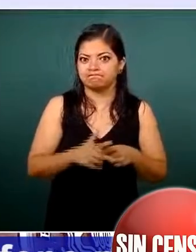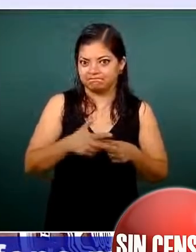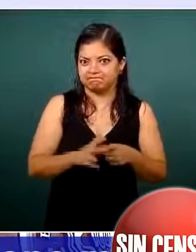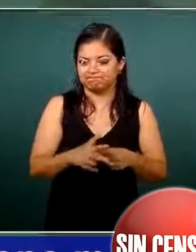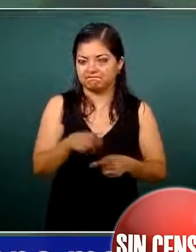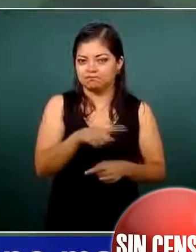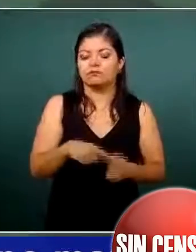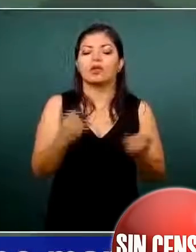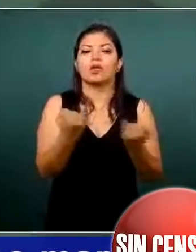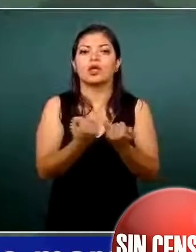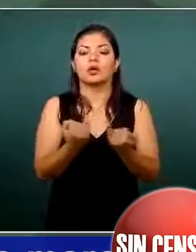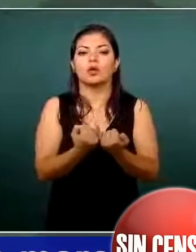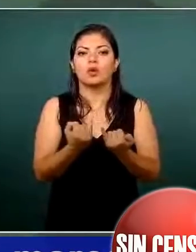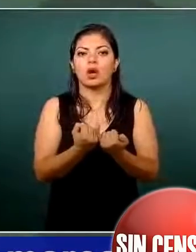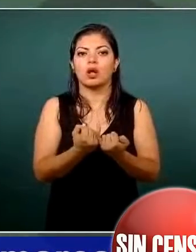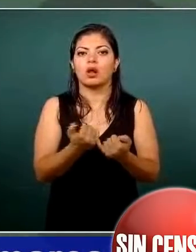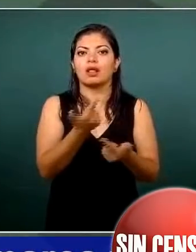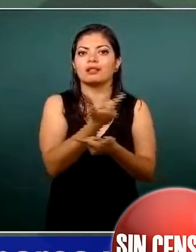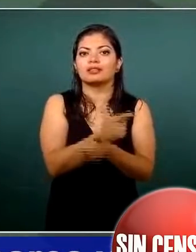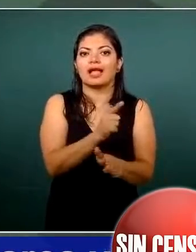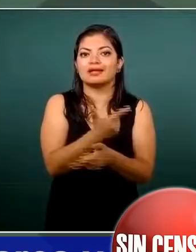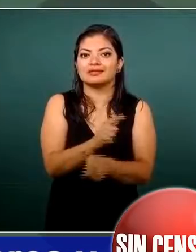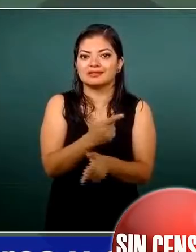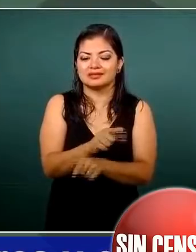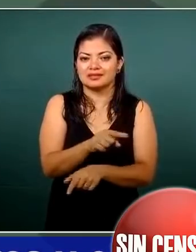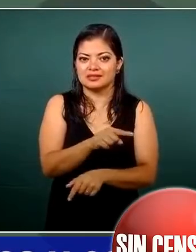también para taxistas,